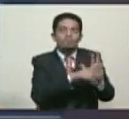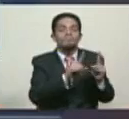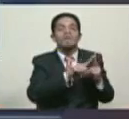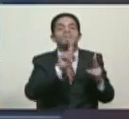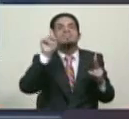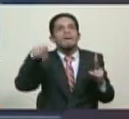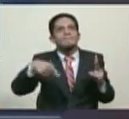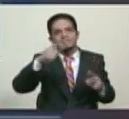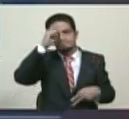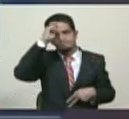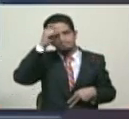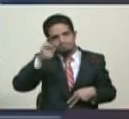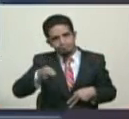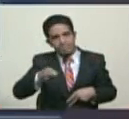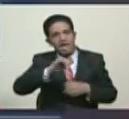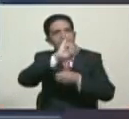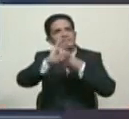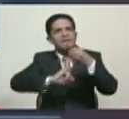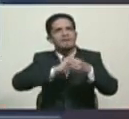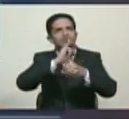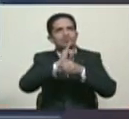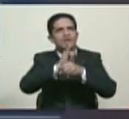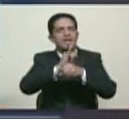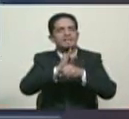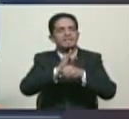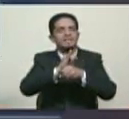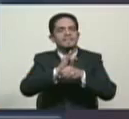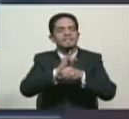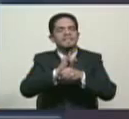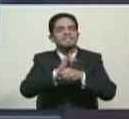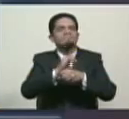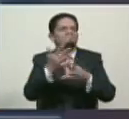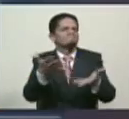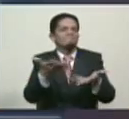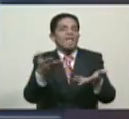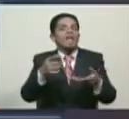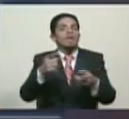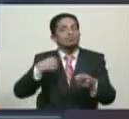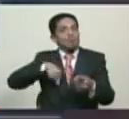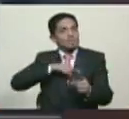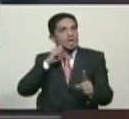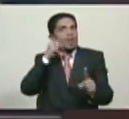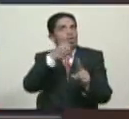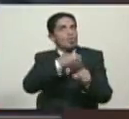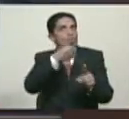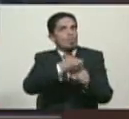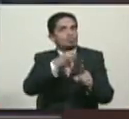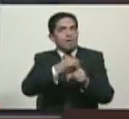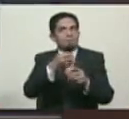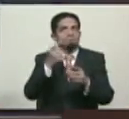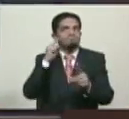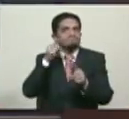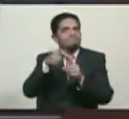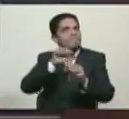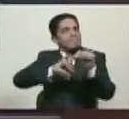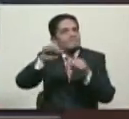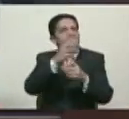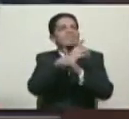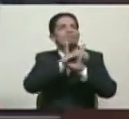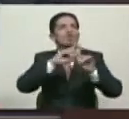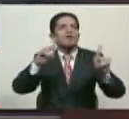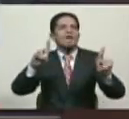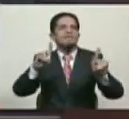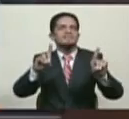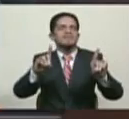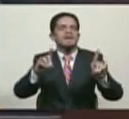reconocimiento internacional necesario para comprender que nuestra lucha por nuestra democracia no será mancillada por el propósito